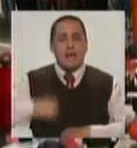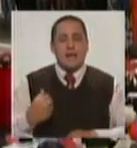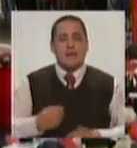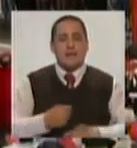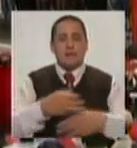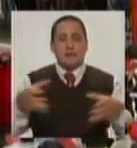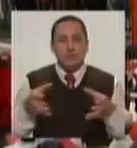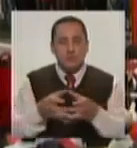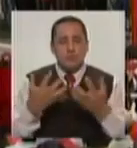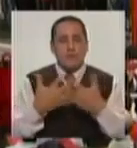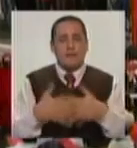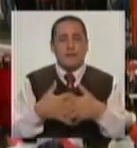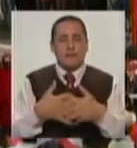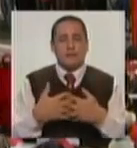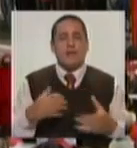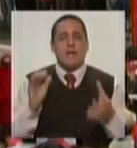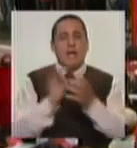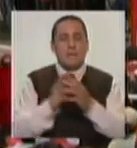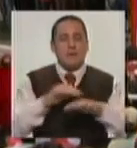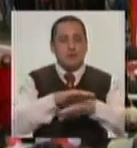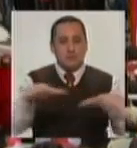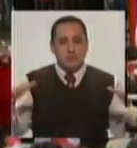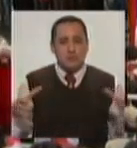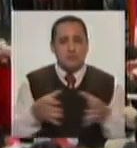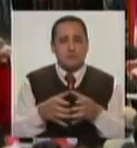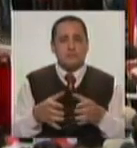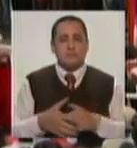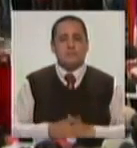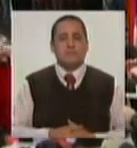señores contratistas, amigos de Huanchaque.